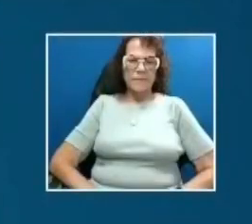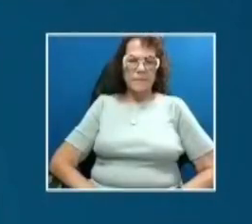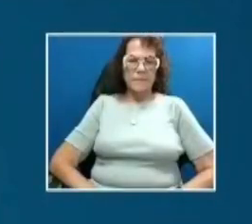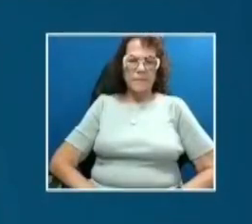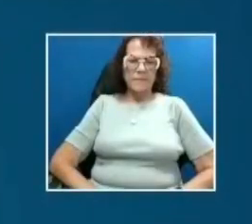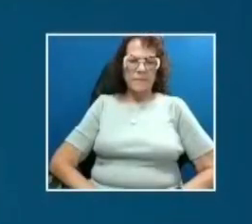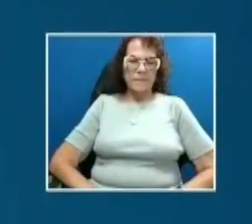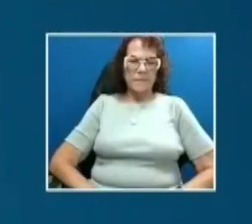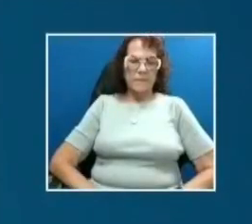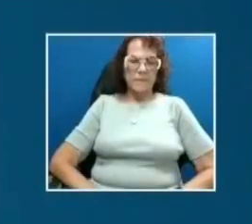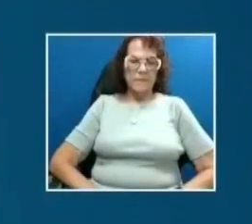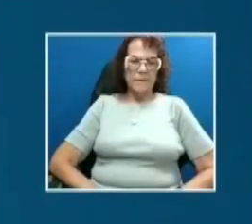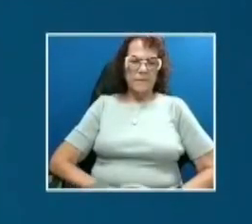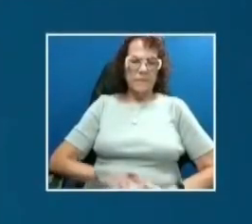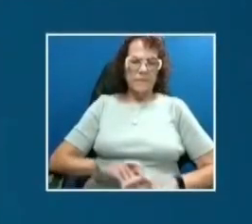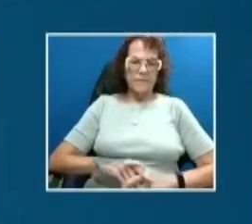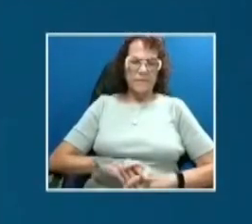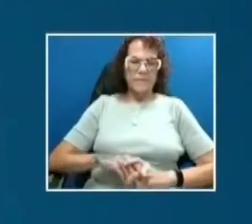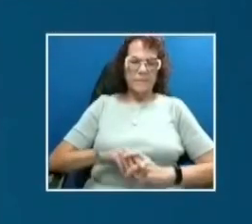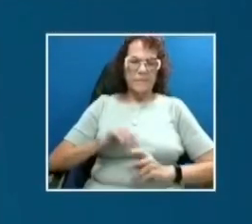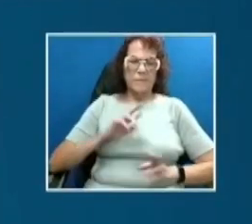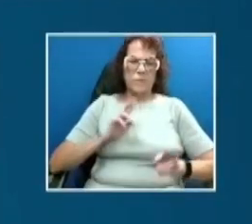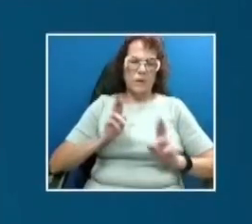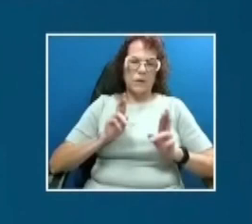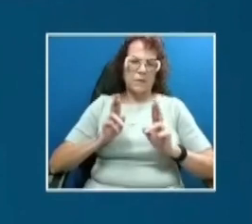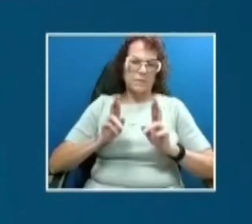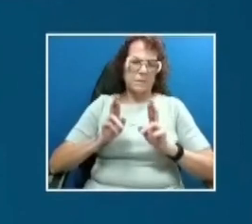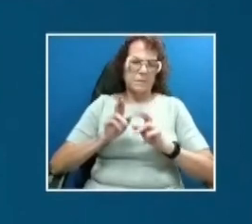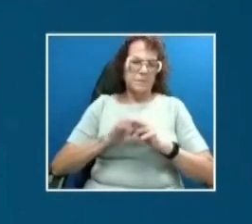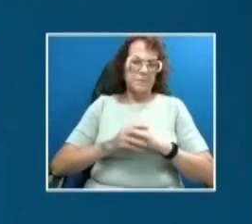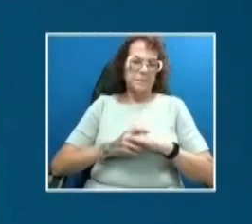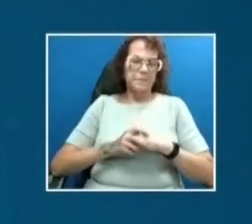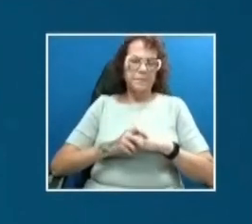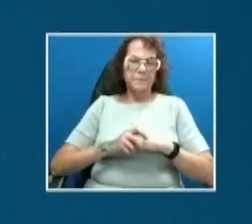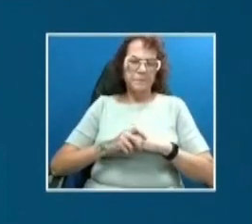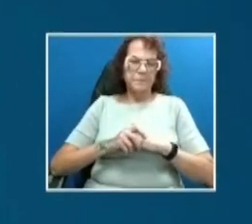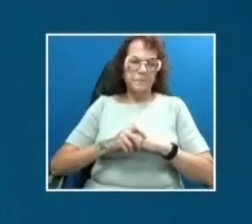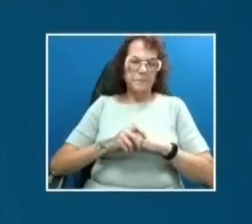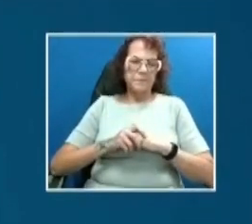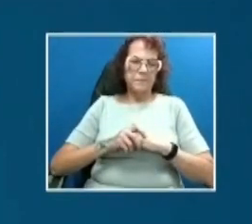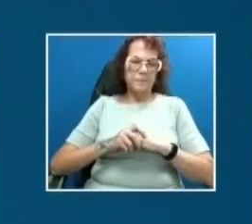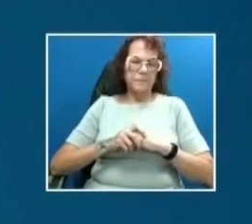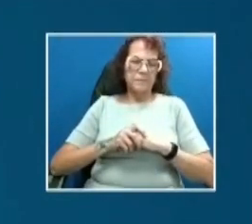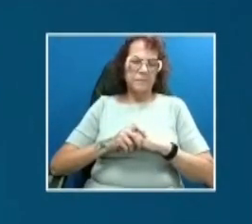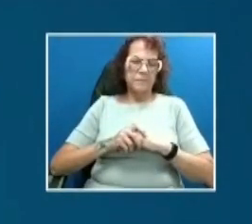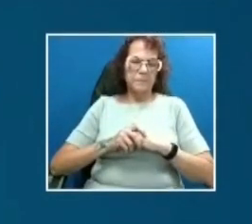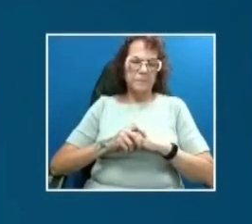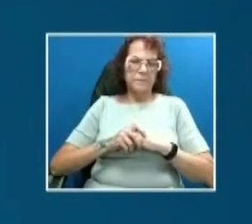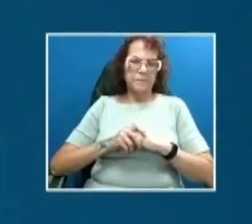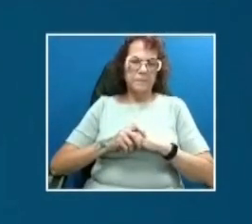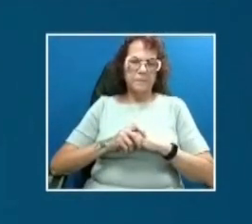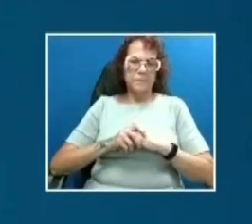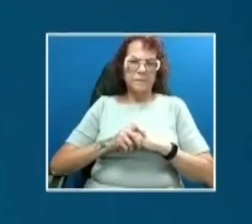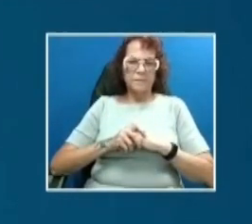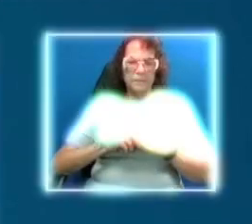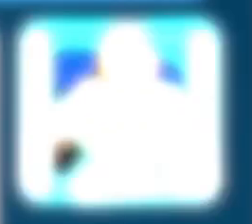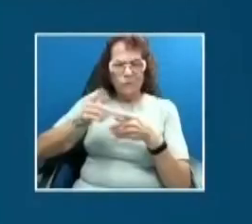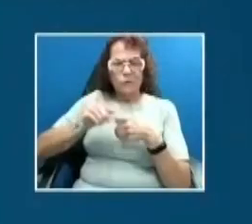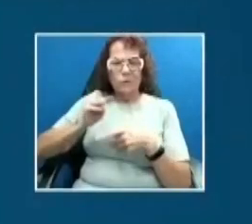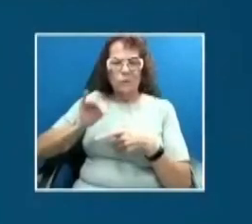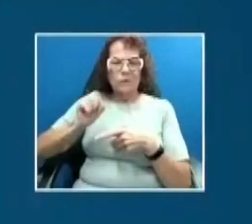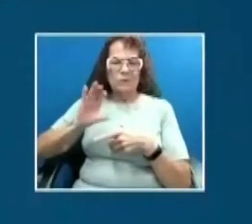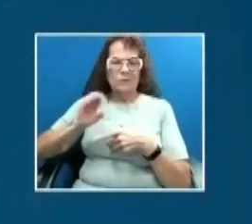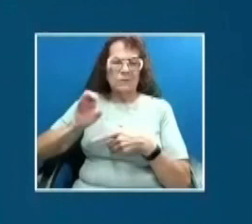La fiscal general de Nueva York, Letitia James, anunció los resultados de la investigación en la que 11 mujeres denunciaron acoso sexual contra